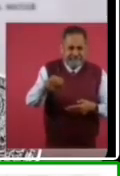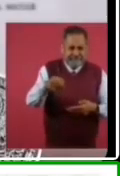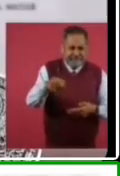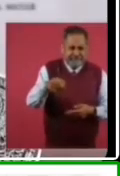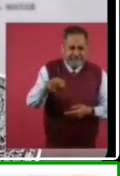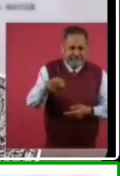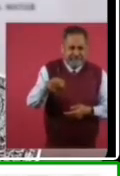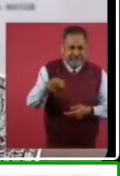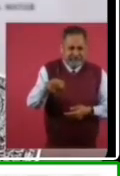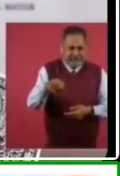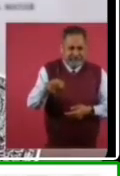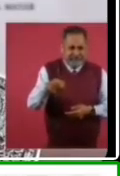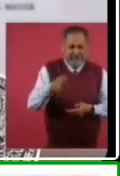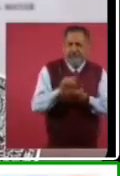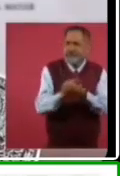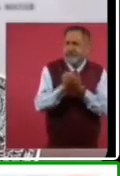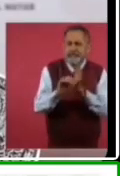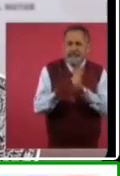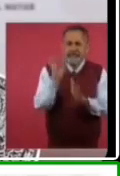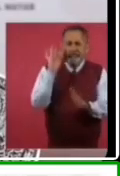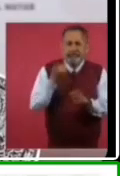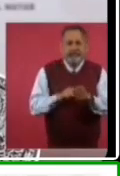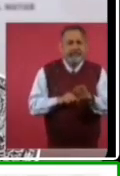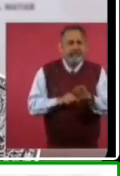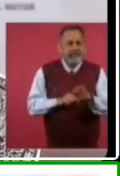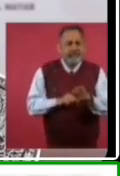a la rifa?